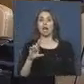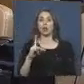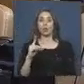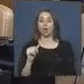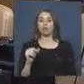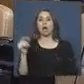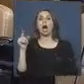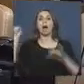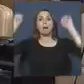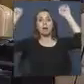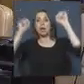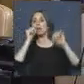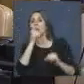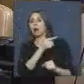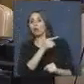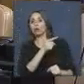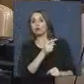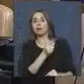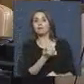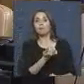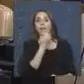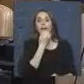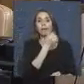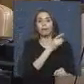acusados por el Ministerio Público de negligencia